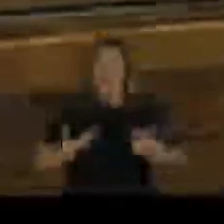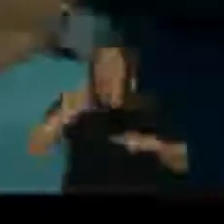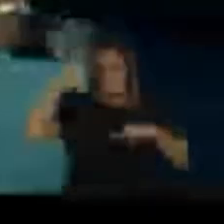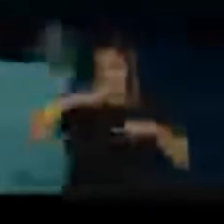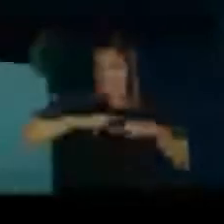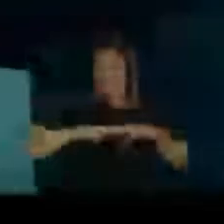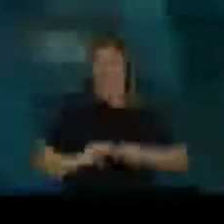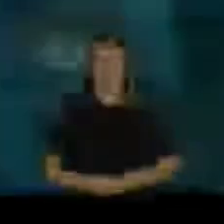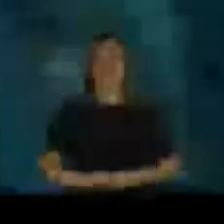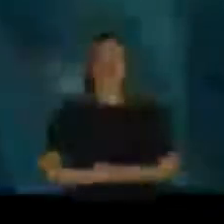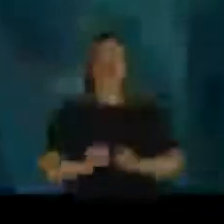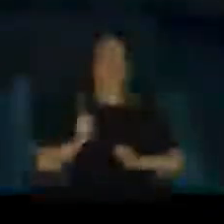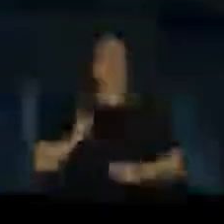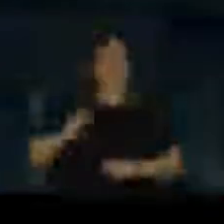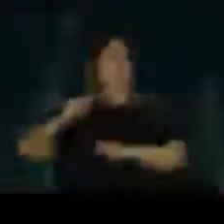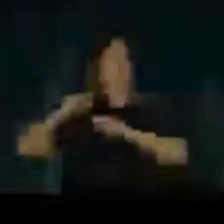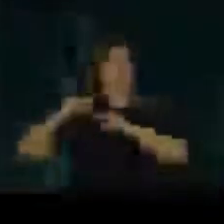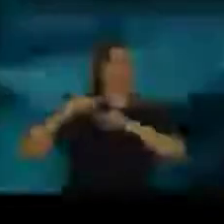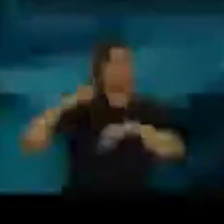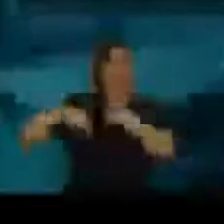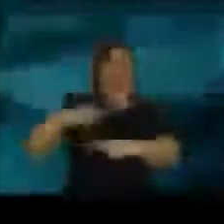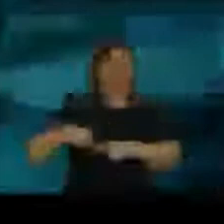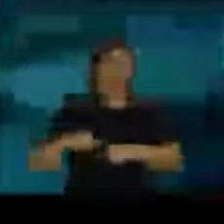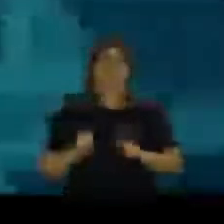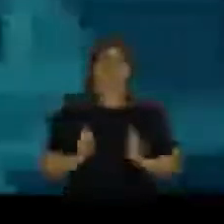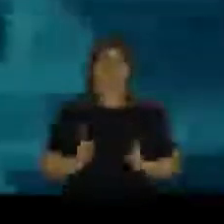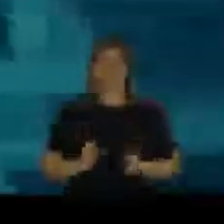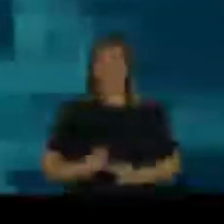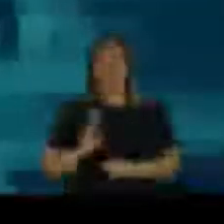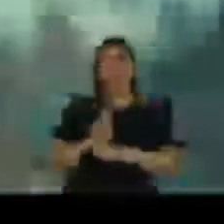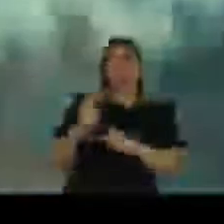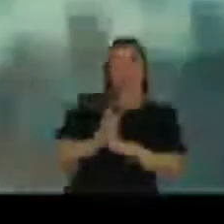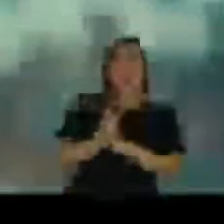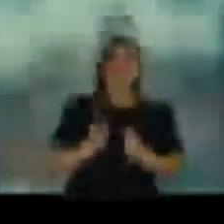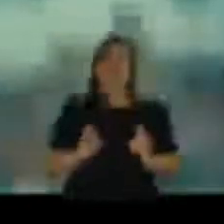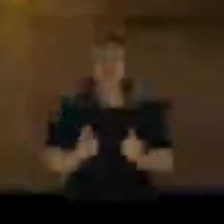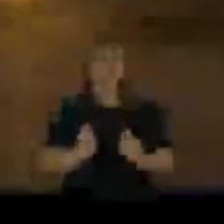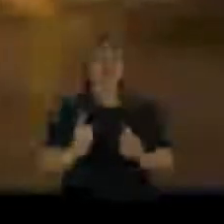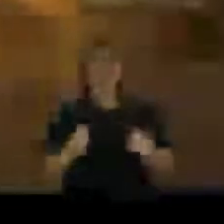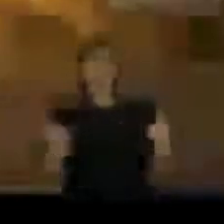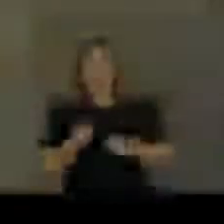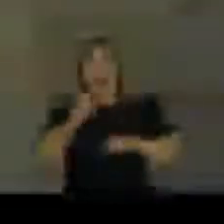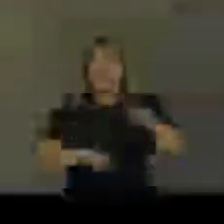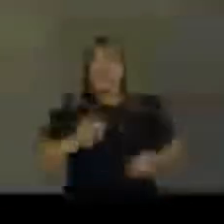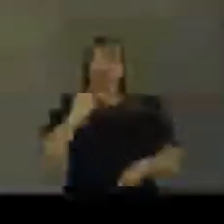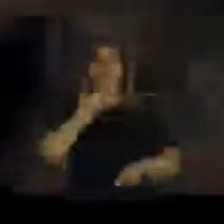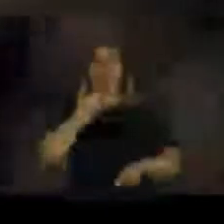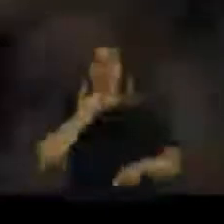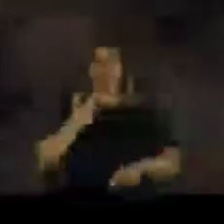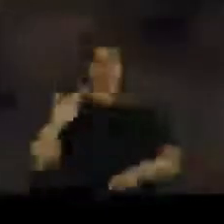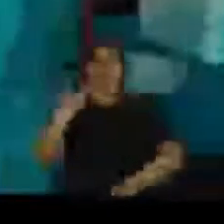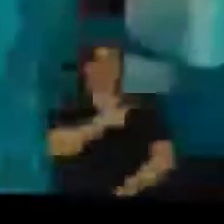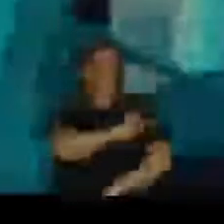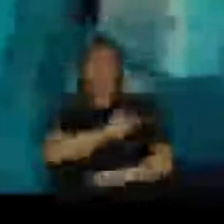que sostener la vacunación y los cuidados personales para no retroceder. Necesitamos que todos los uruguayos no vacunados se agenden